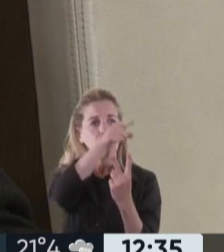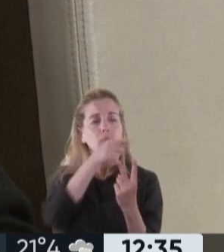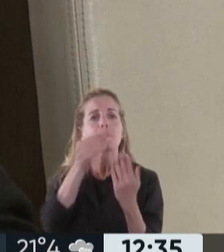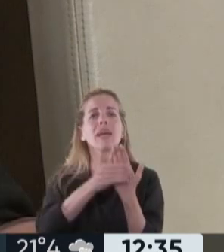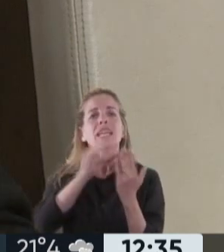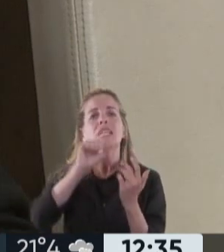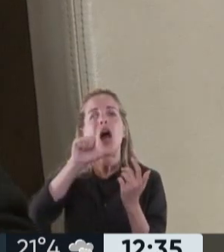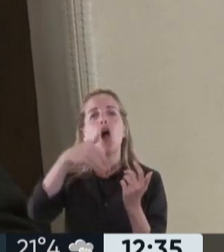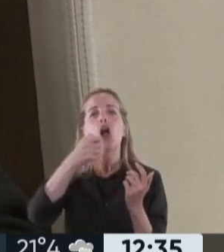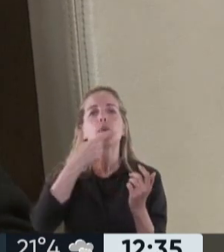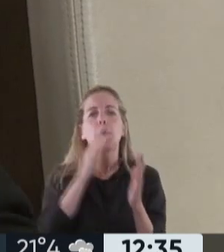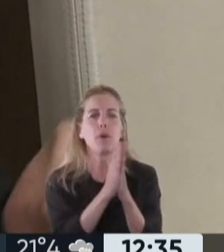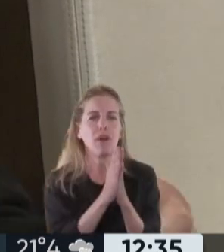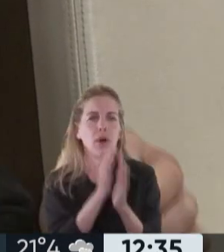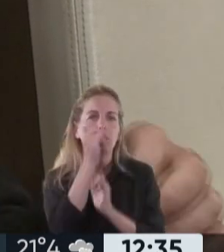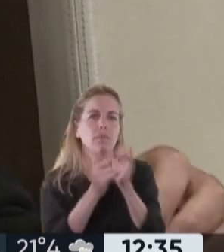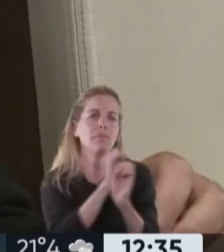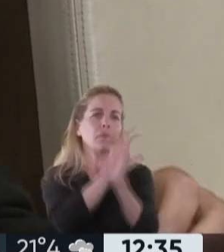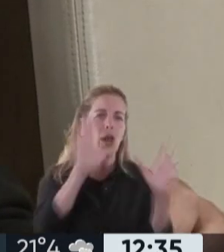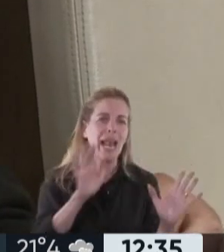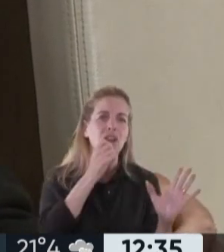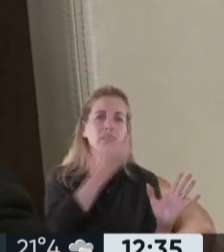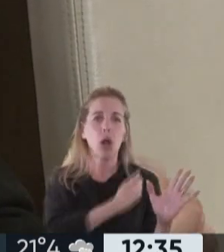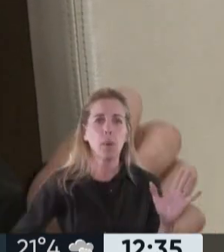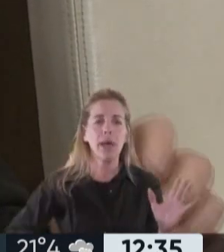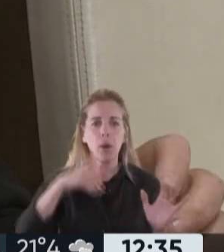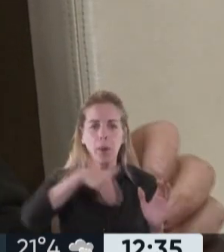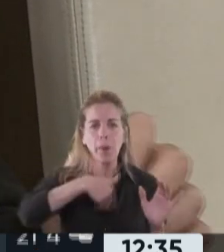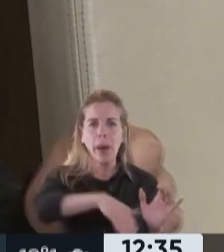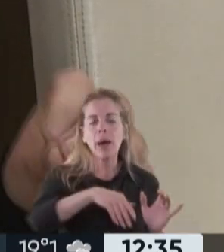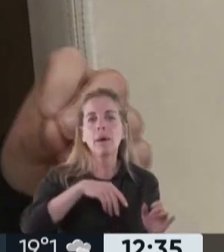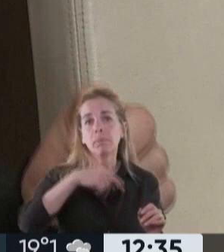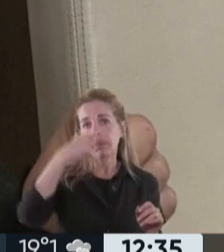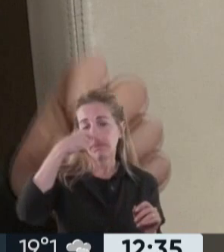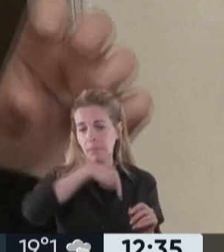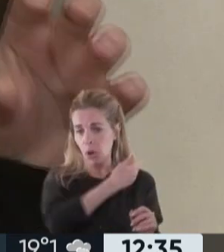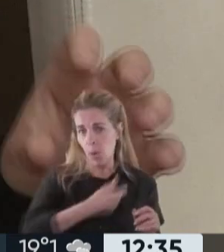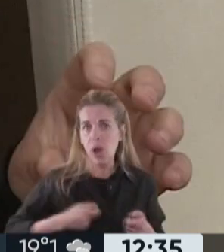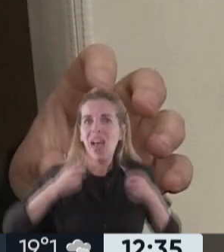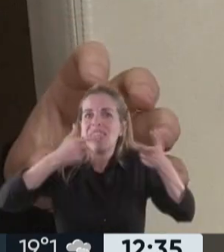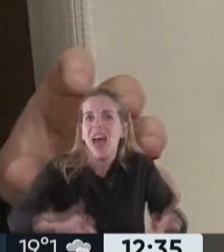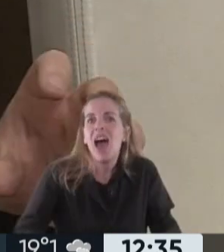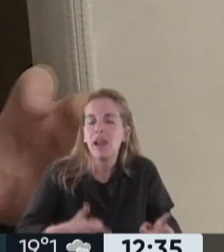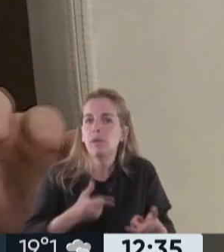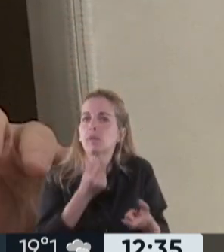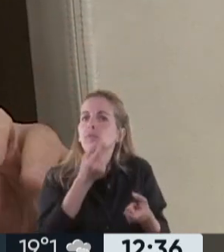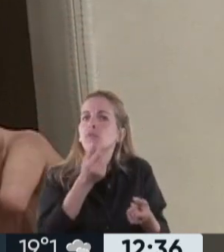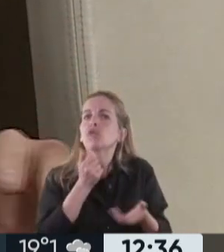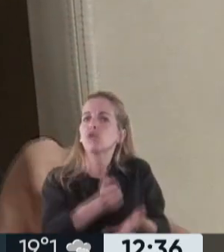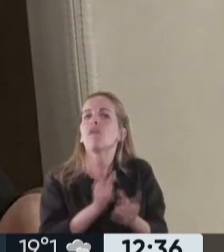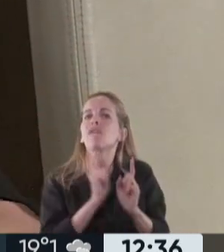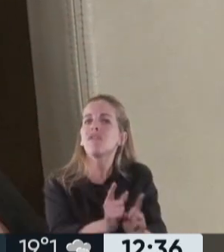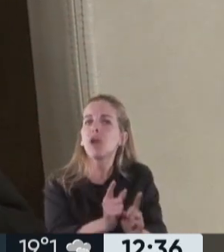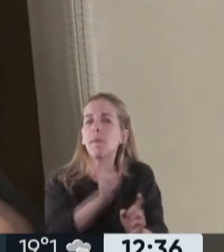puede clarificar, dejar en claro si el gobierno piensa en el corto plazo otorgar una suma fija para asalariados, o si el gobierno entiende